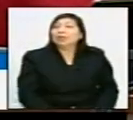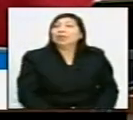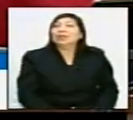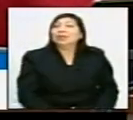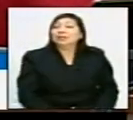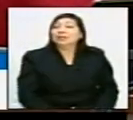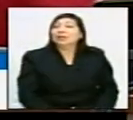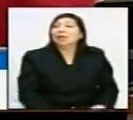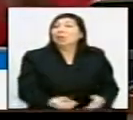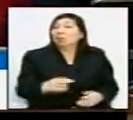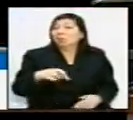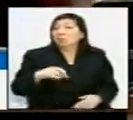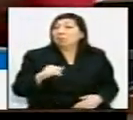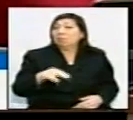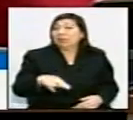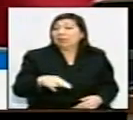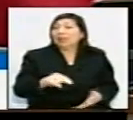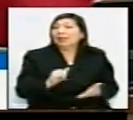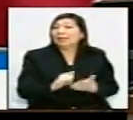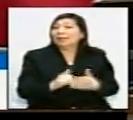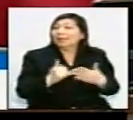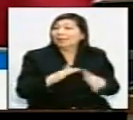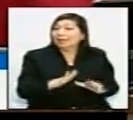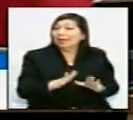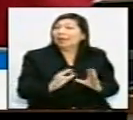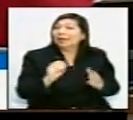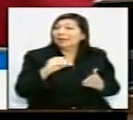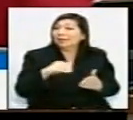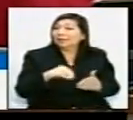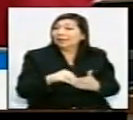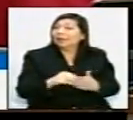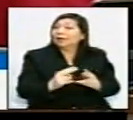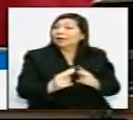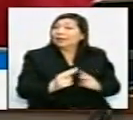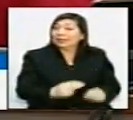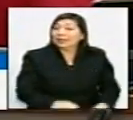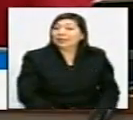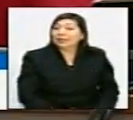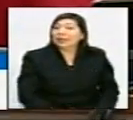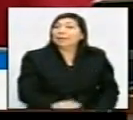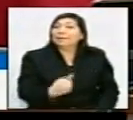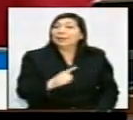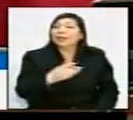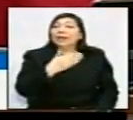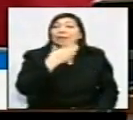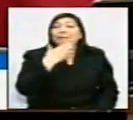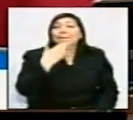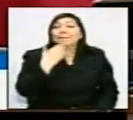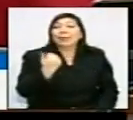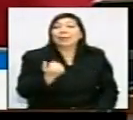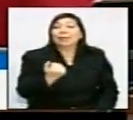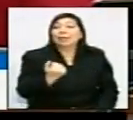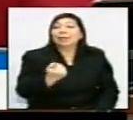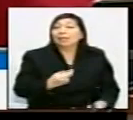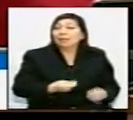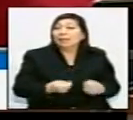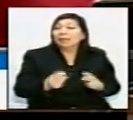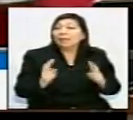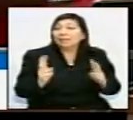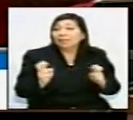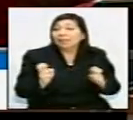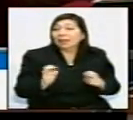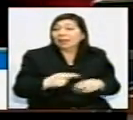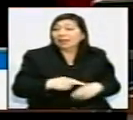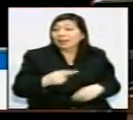es un PIB que ya está formulado y viabilizado para el mejoramiento del servicio de catastro, de titulación